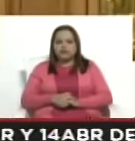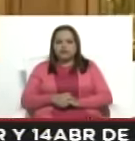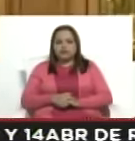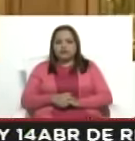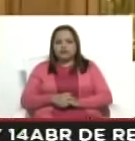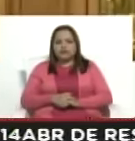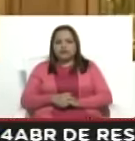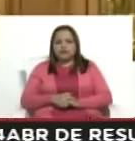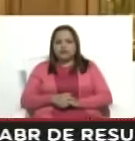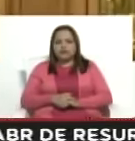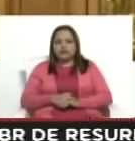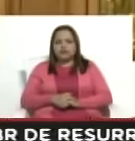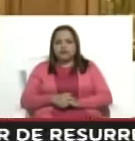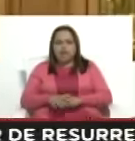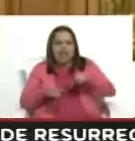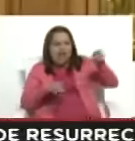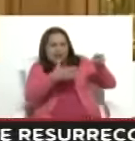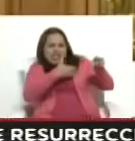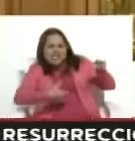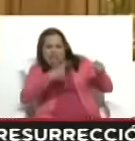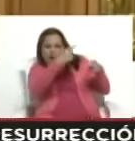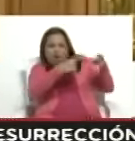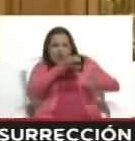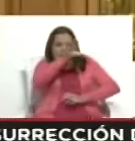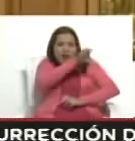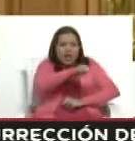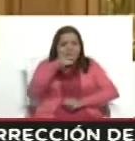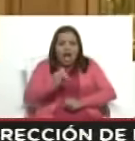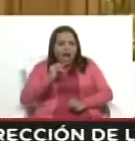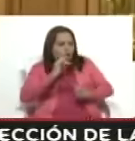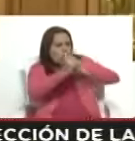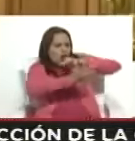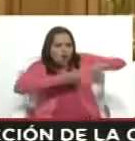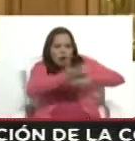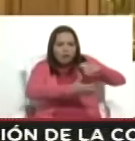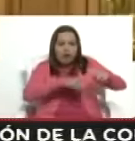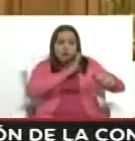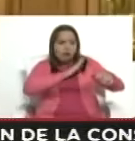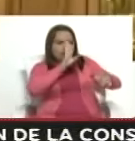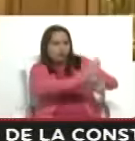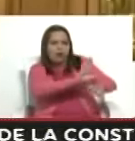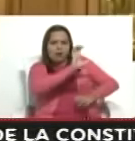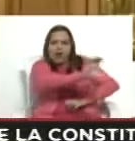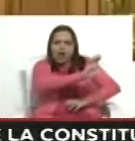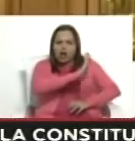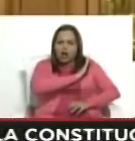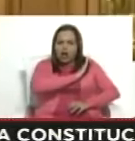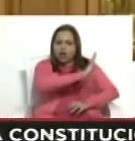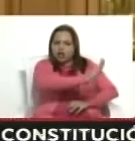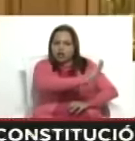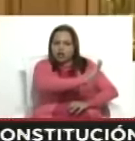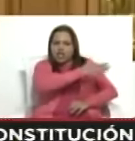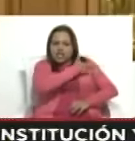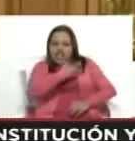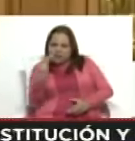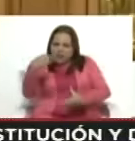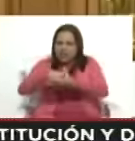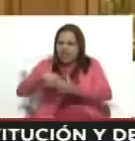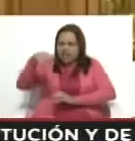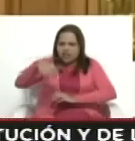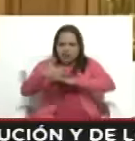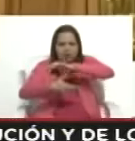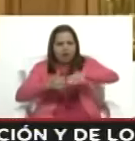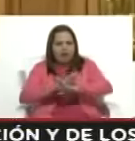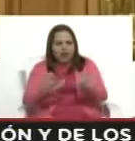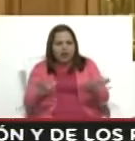de presidentes de otros países que tienen sus países vuelto un desastre, les encanta meter la nariz donde no los han